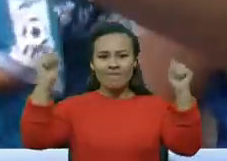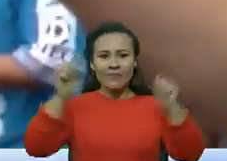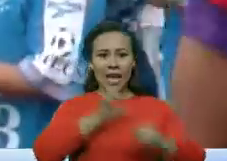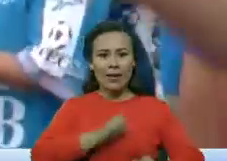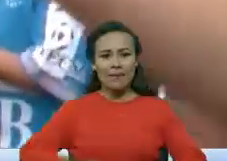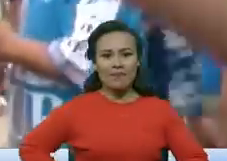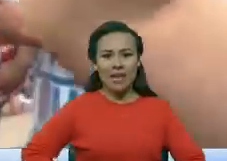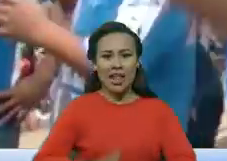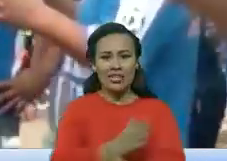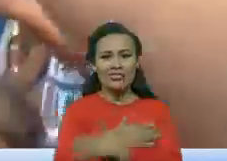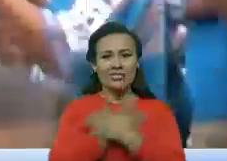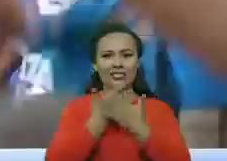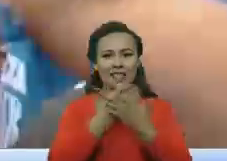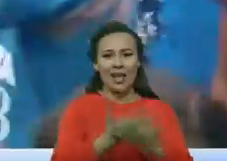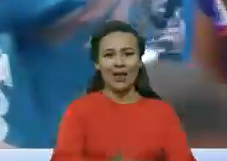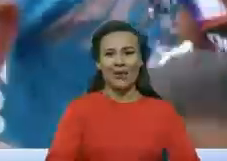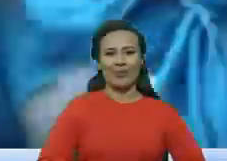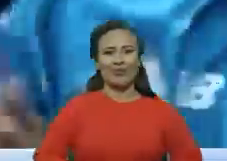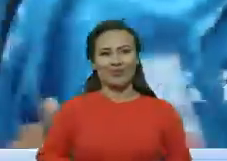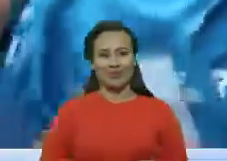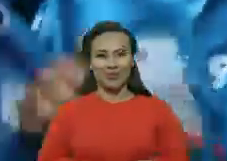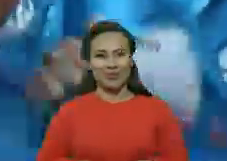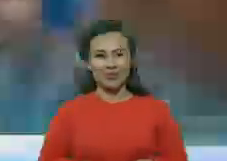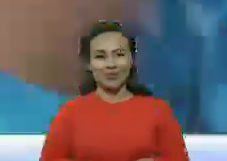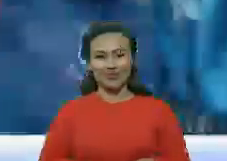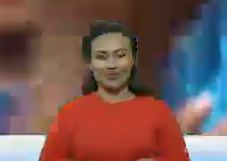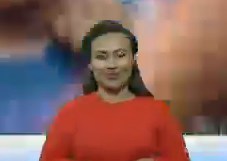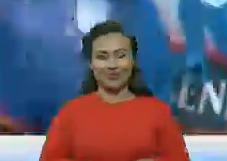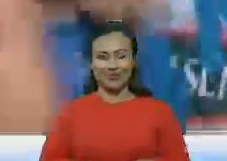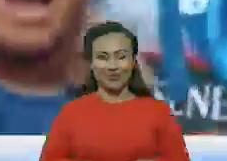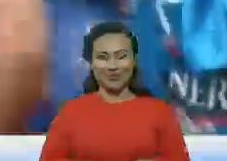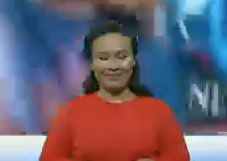Saludos. ¡Mi campeonato!